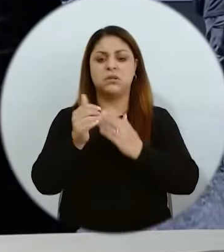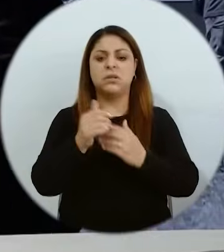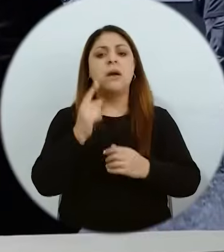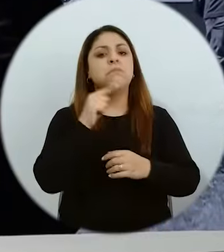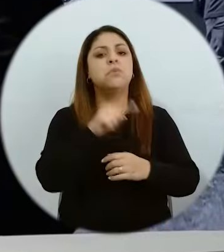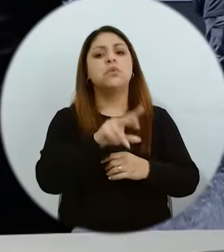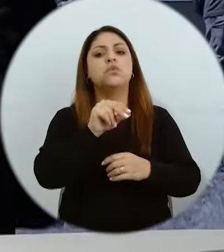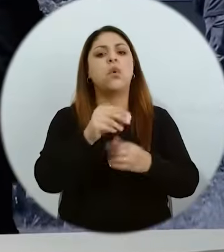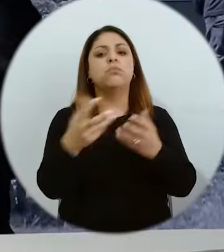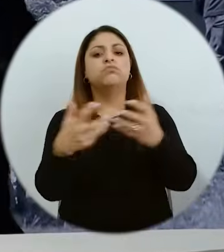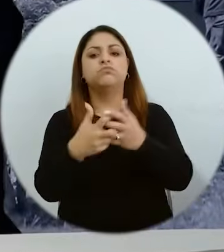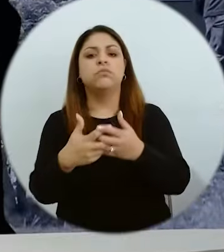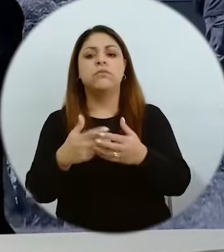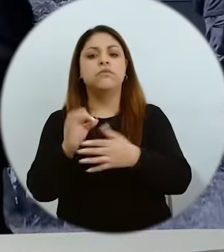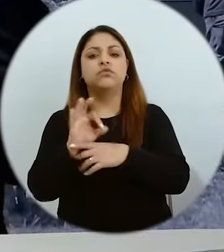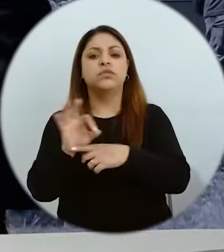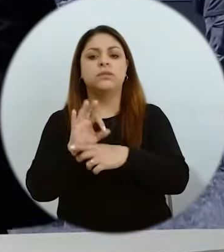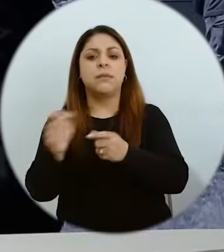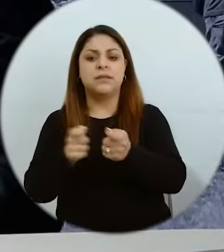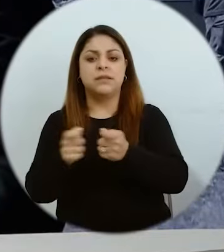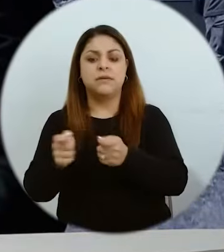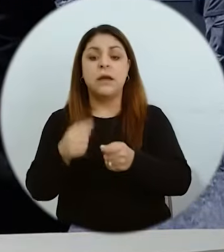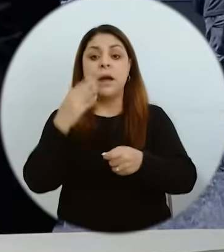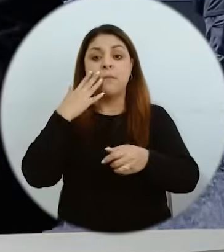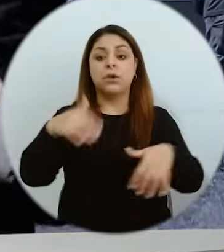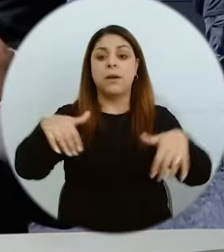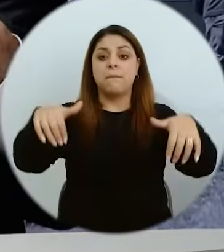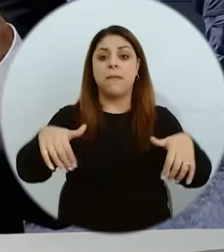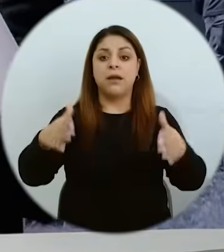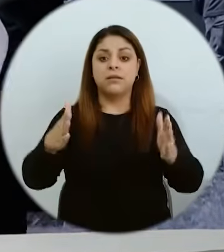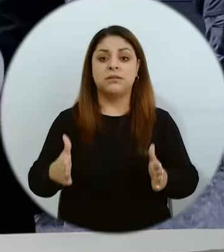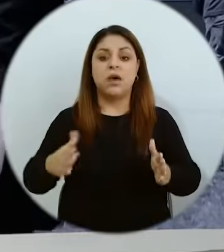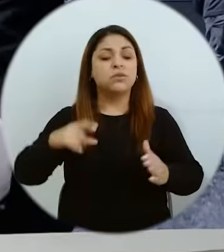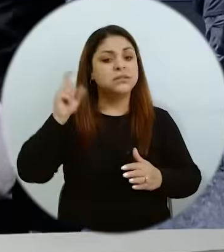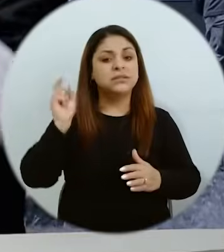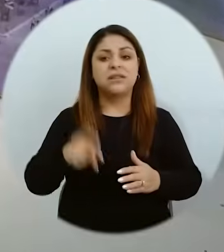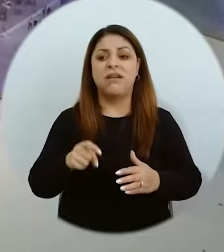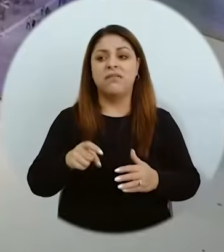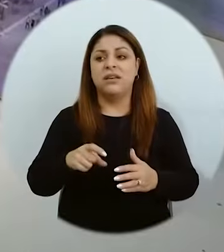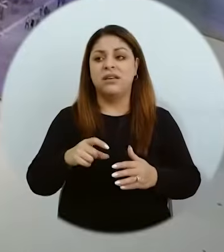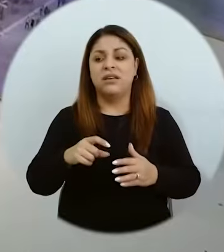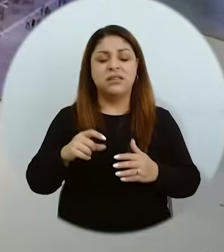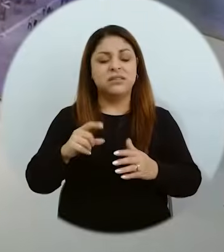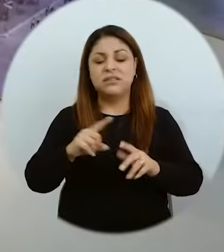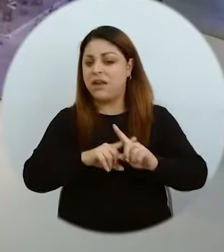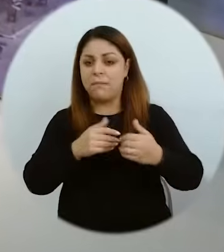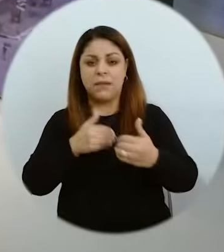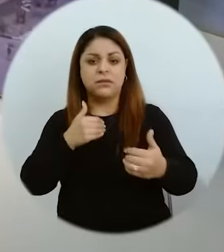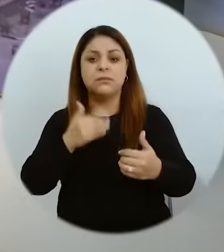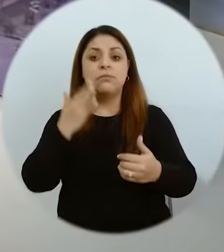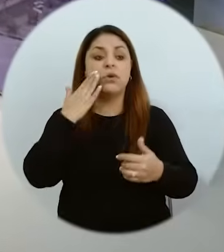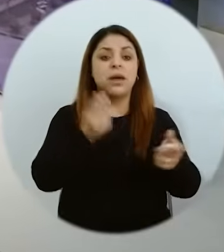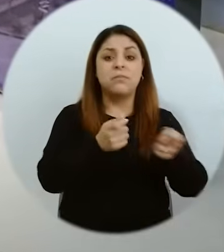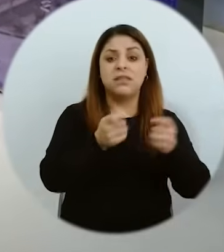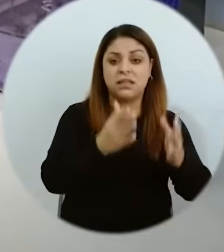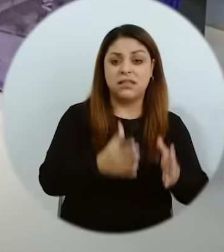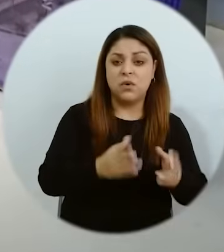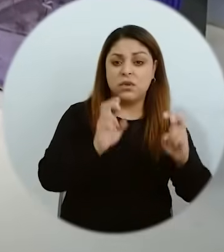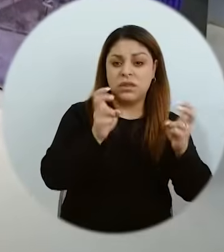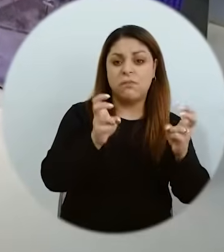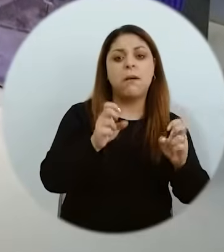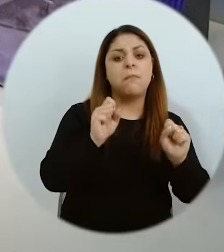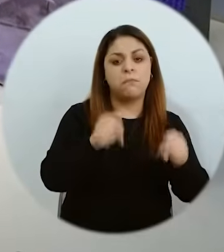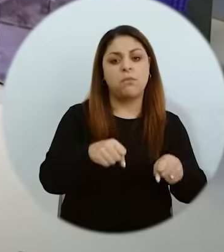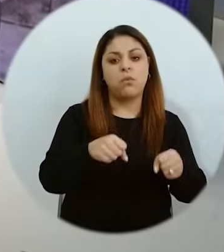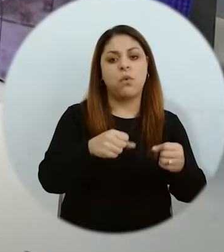o fuera, no tenga que ver con funciones administrativas, porque los magistrados constitucionales tienen que estarse inhibiendo, porque un asunto administrativo